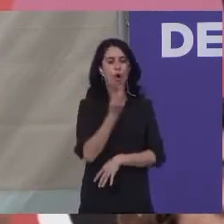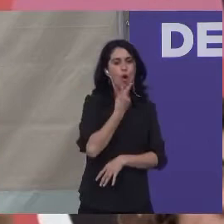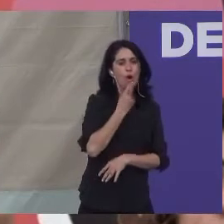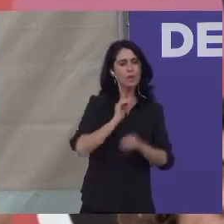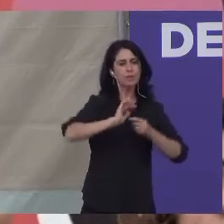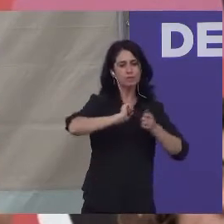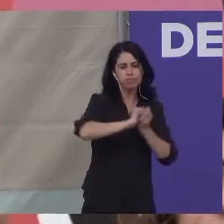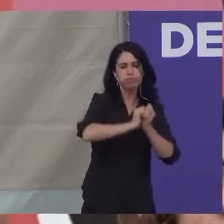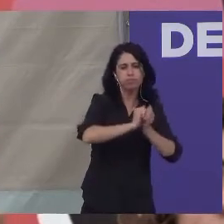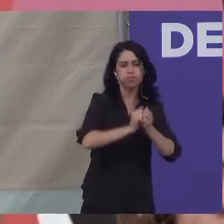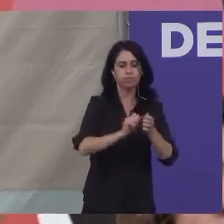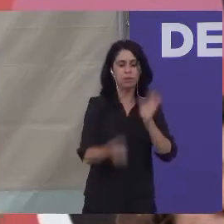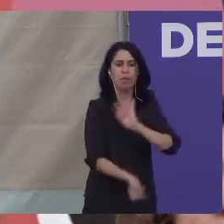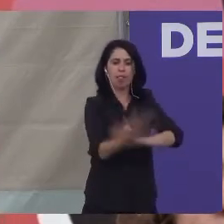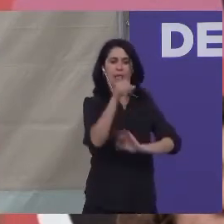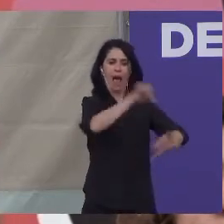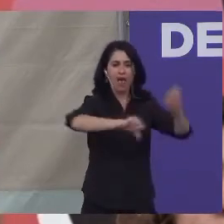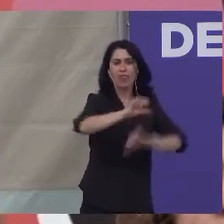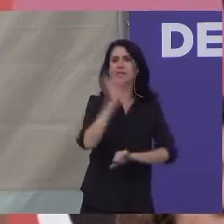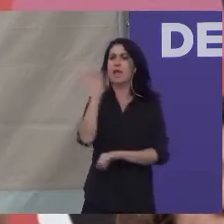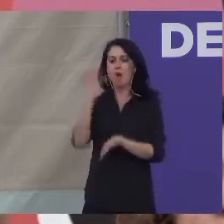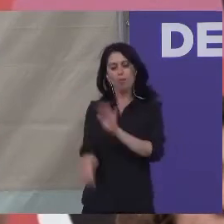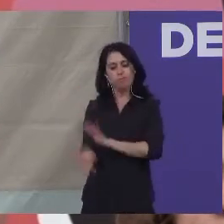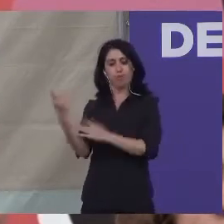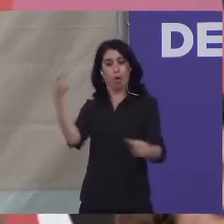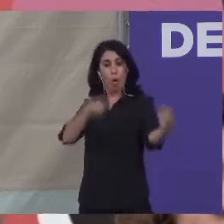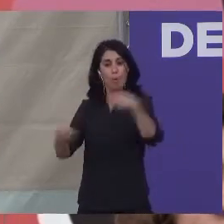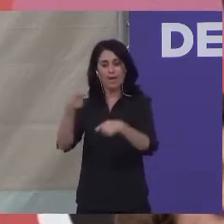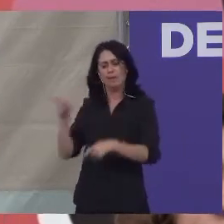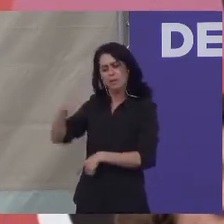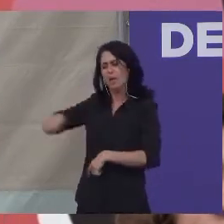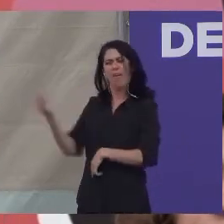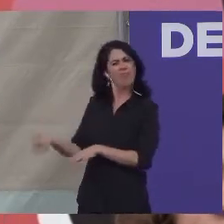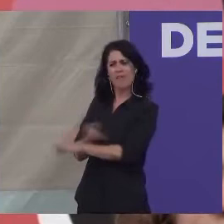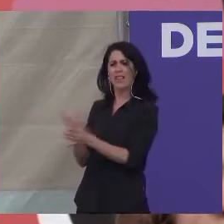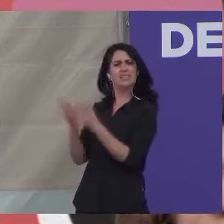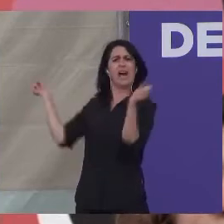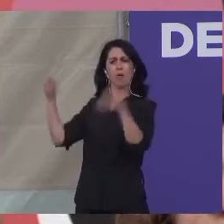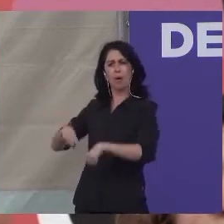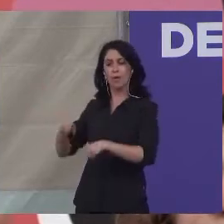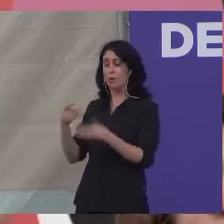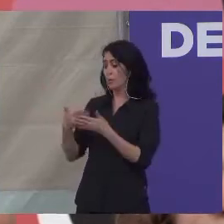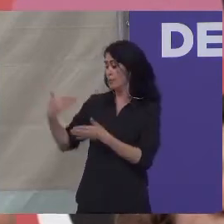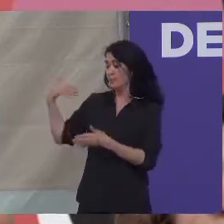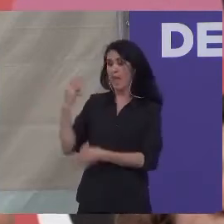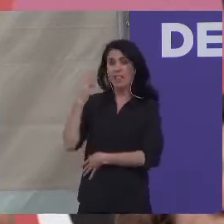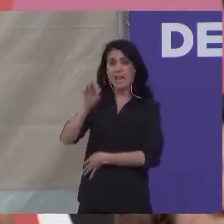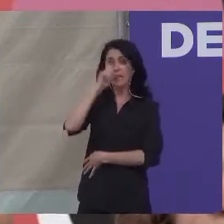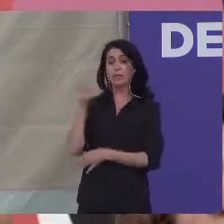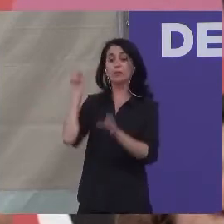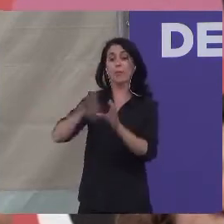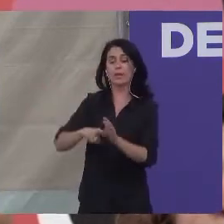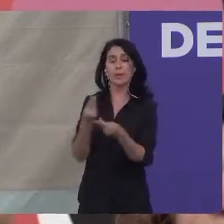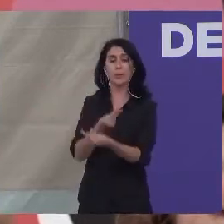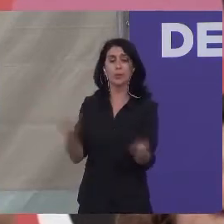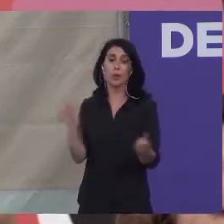Se ponían de acuerdo para hacer las cooperativas. Se perdió la participación en algún momento de estos últimos 30 años porque nos la